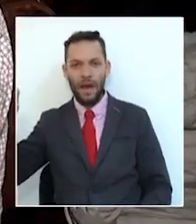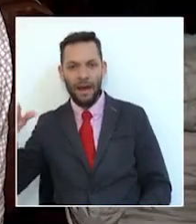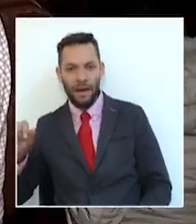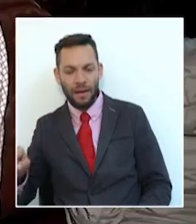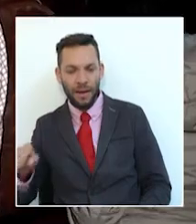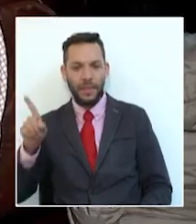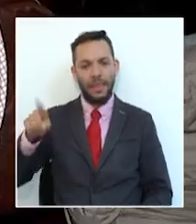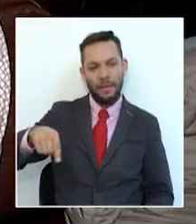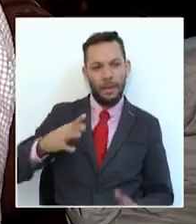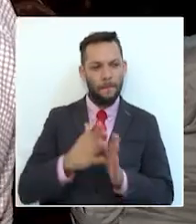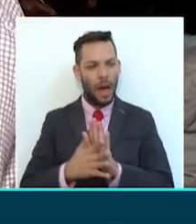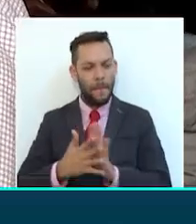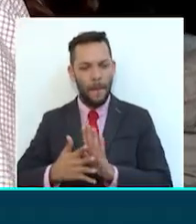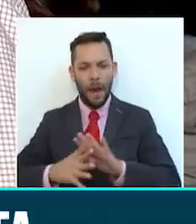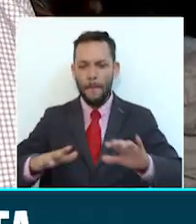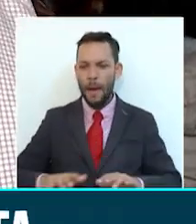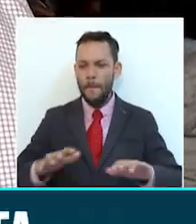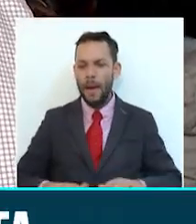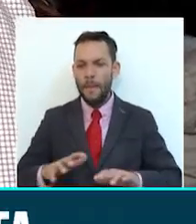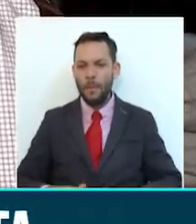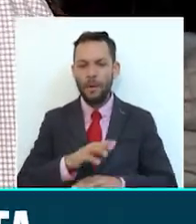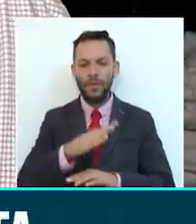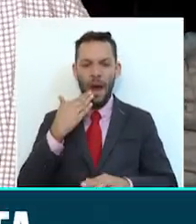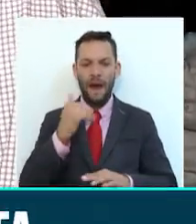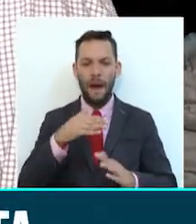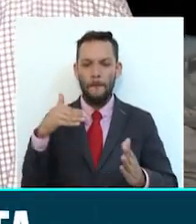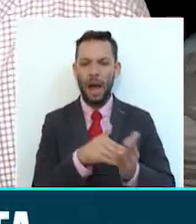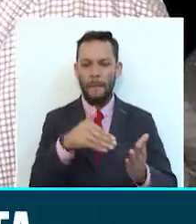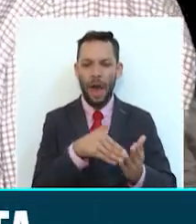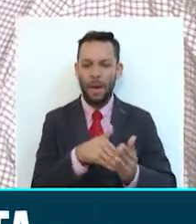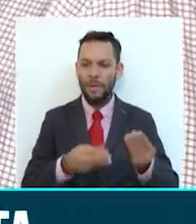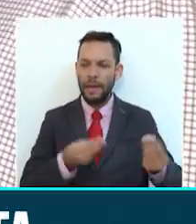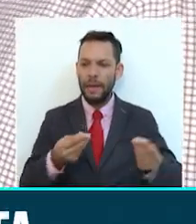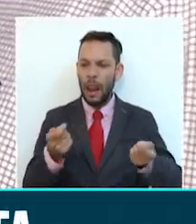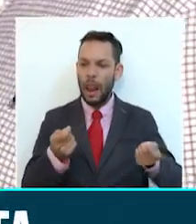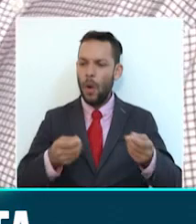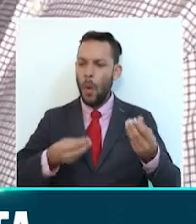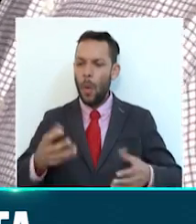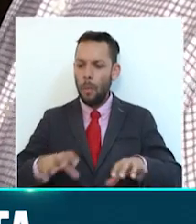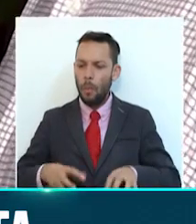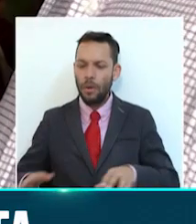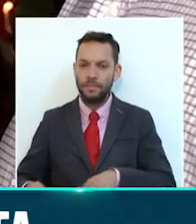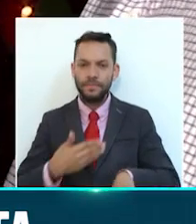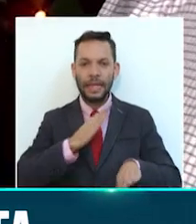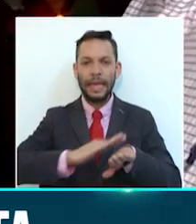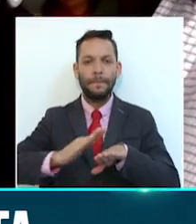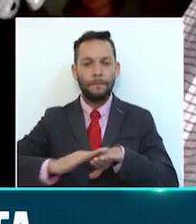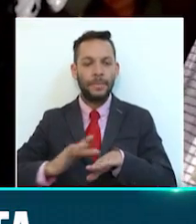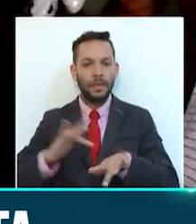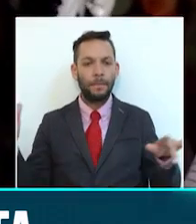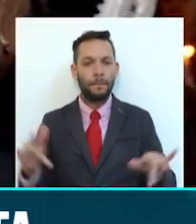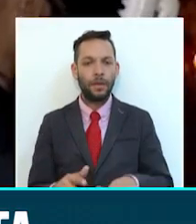las plataformas que trabajan en contra de la violencia de la mujer, ¿no? Claro, esta actividad la está convocando y desarrollando